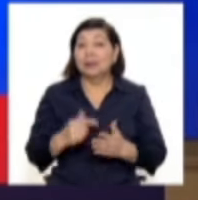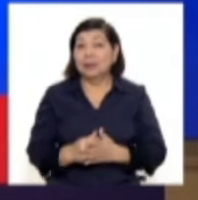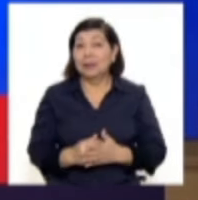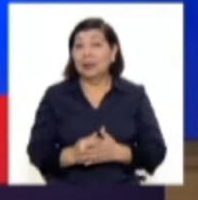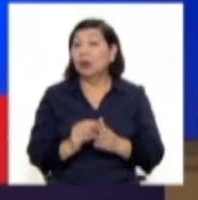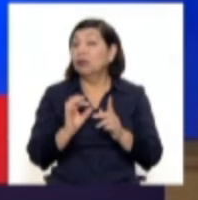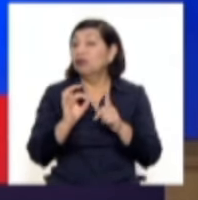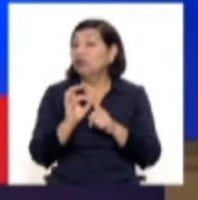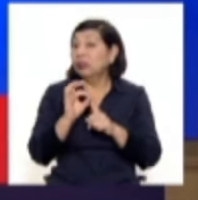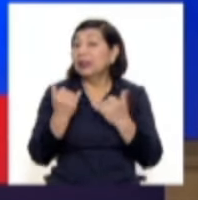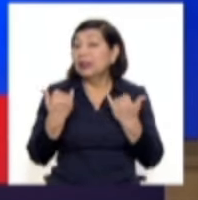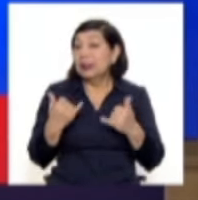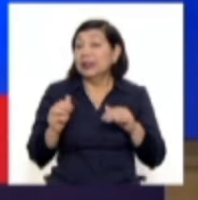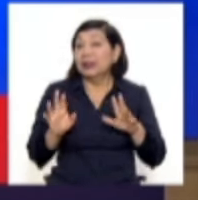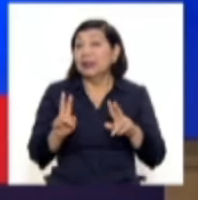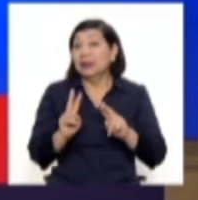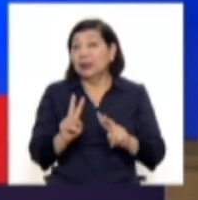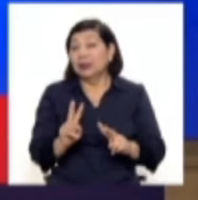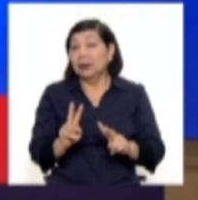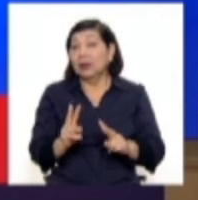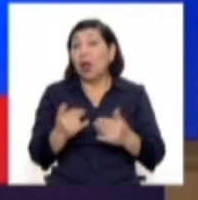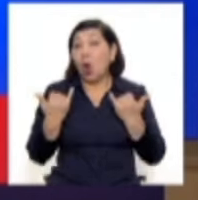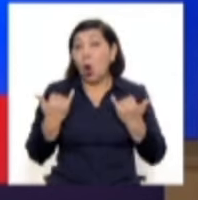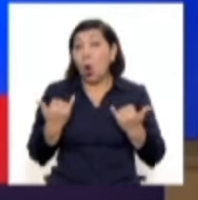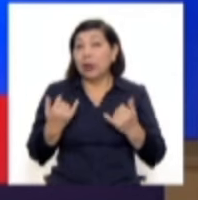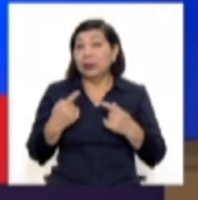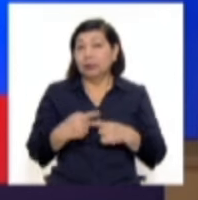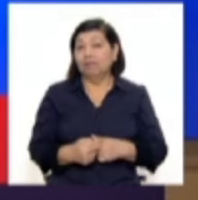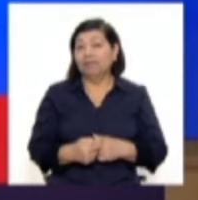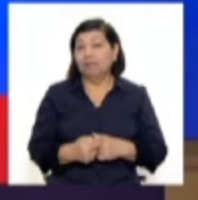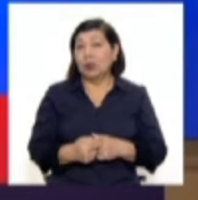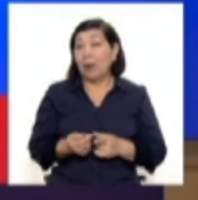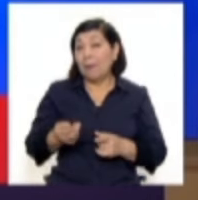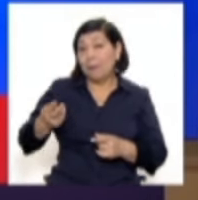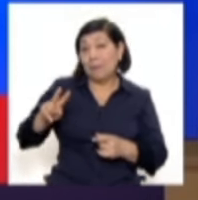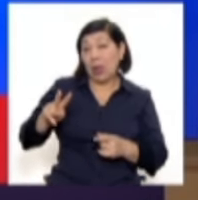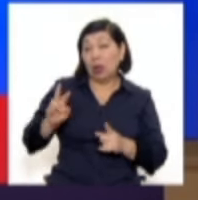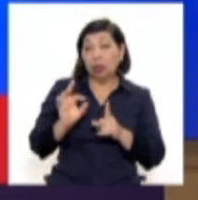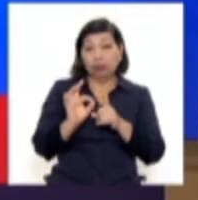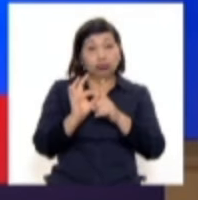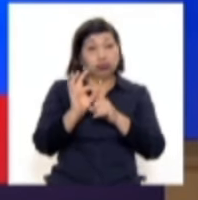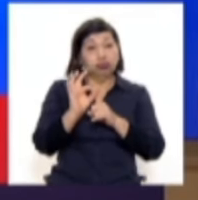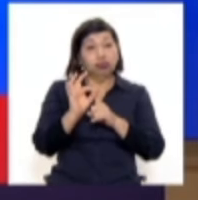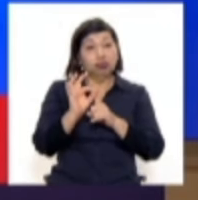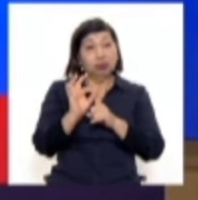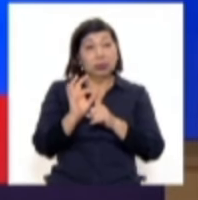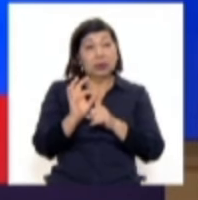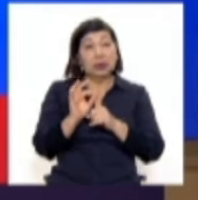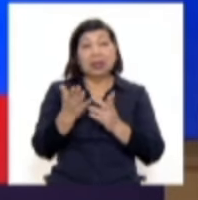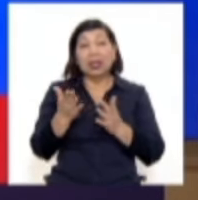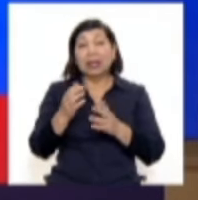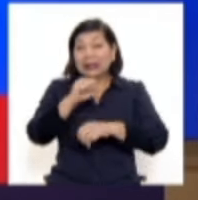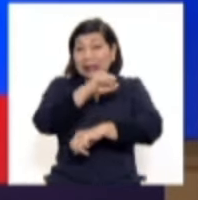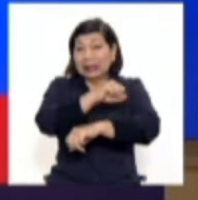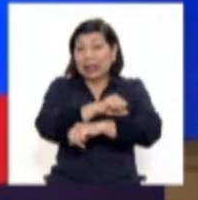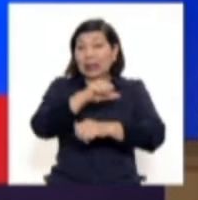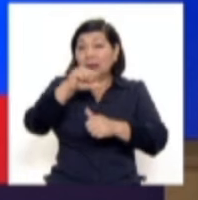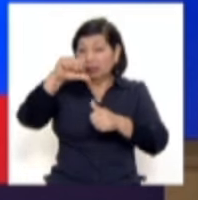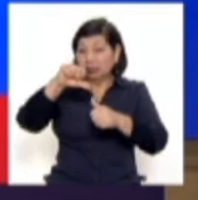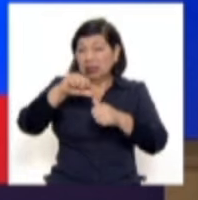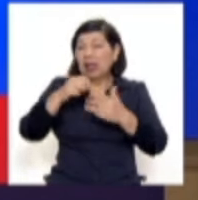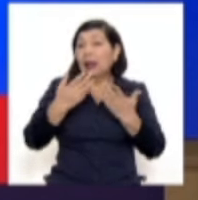avisos meteorológicos tenemos vigente hasta el día de hoy el aviso de incremento de la temperatura diurna en la Sierra Norte y